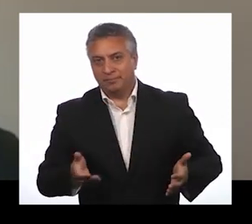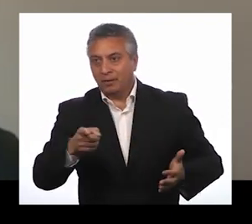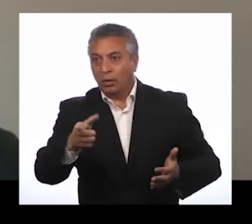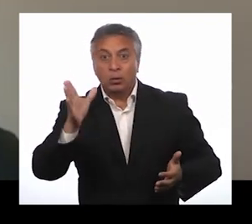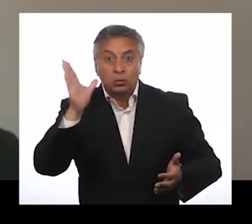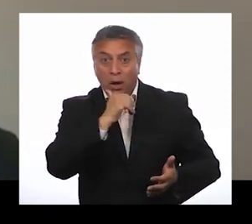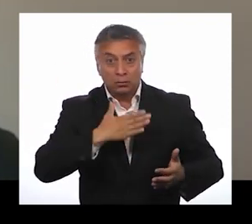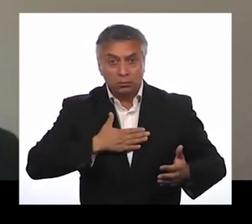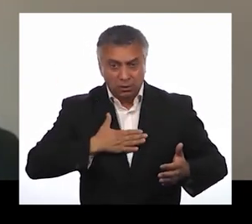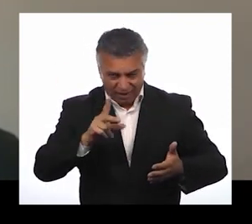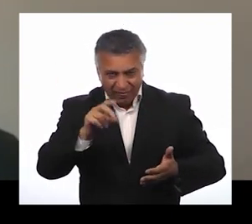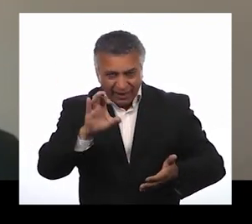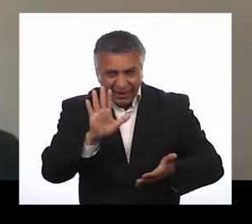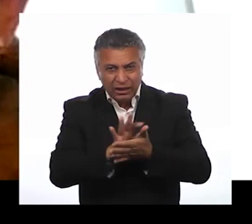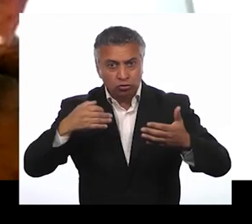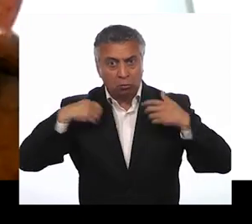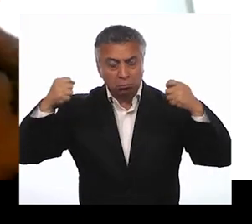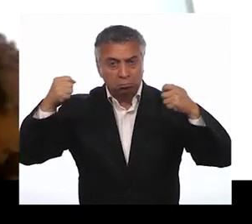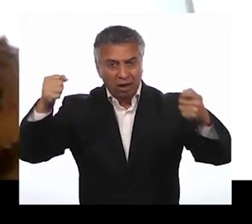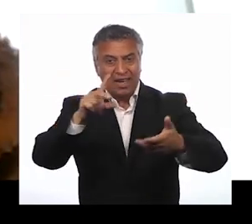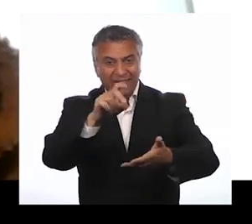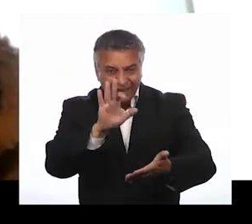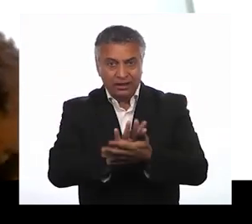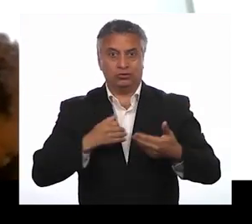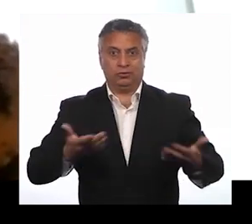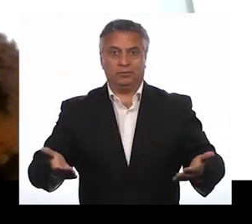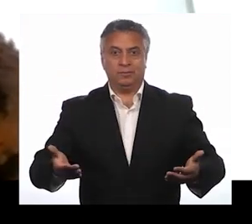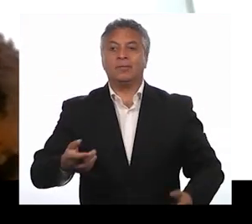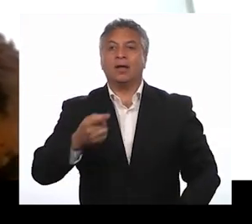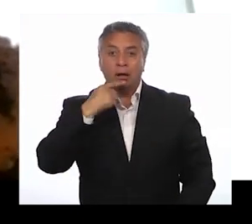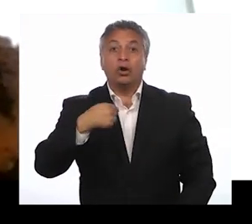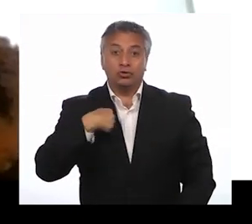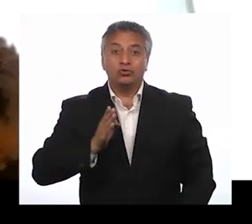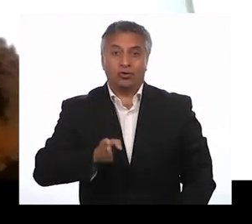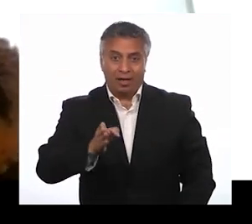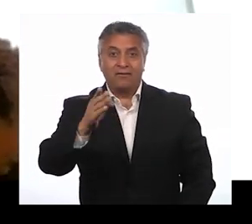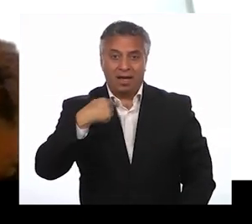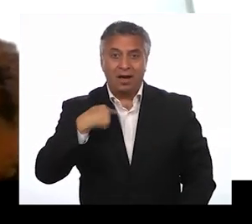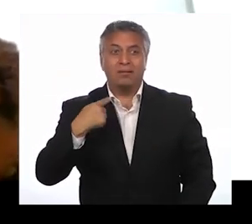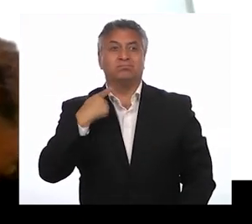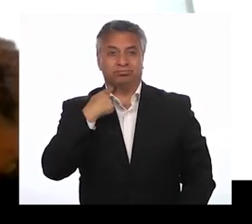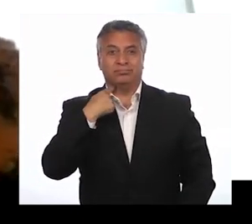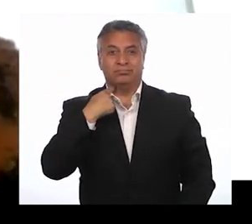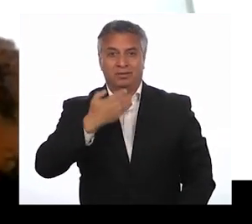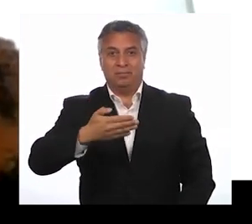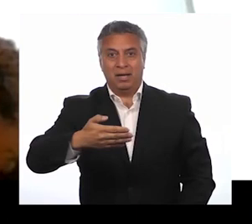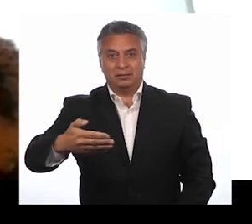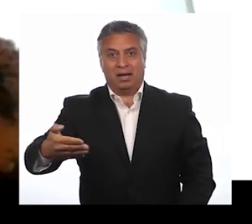dejaba realizar nuestro derecho a manifestar. Aún tengo secuela de lo que pasó.